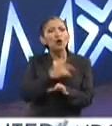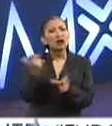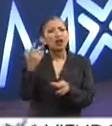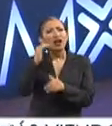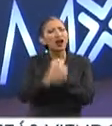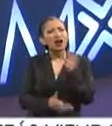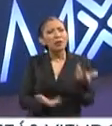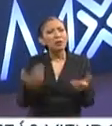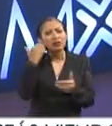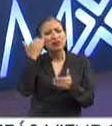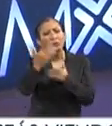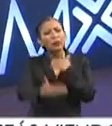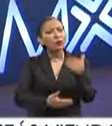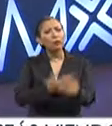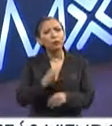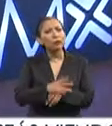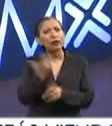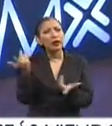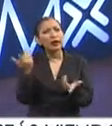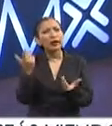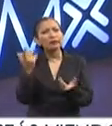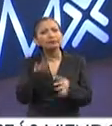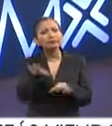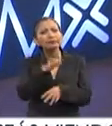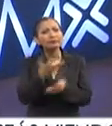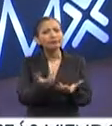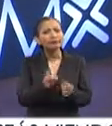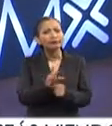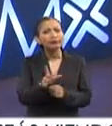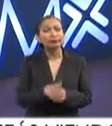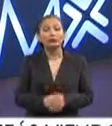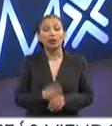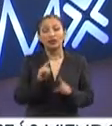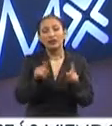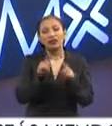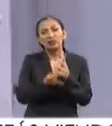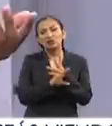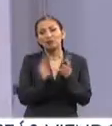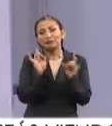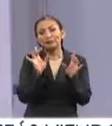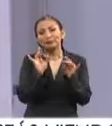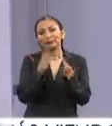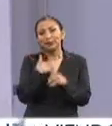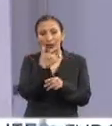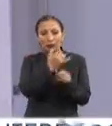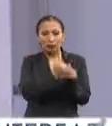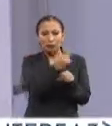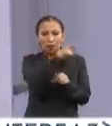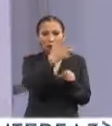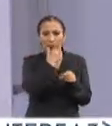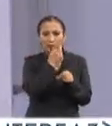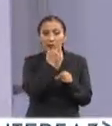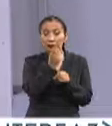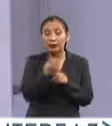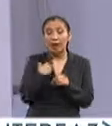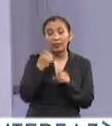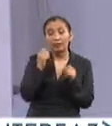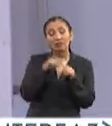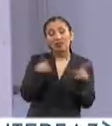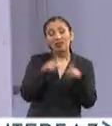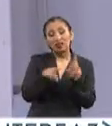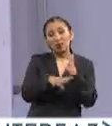que con el paso del tiempo se han acabado? ¿Cuáles son los principales factores? Es multifactorial. Lo que nos explicaba el investigador es que existen varios